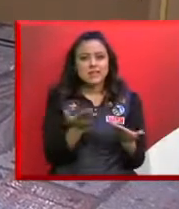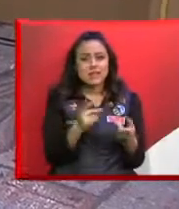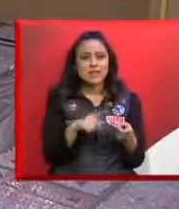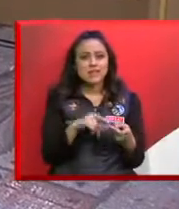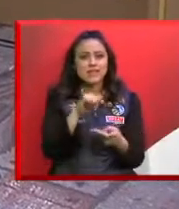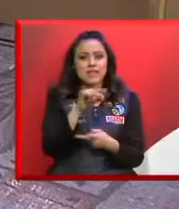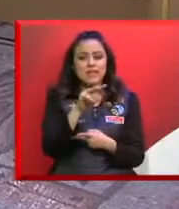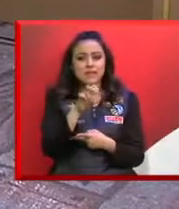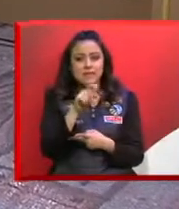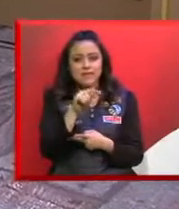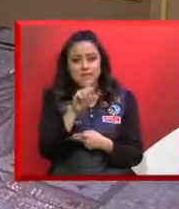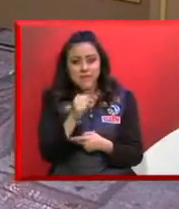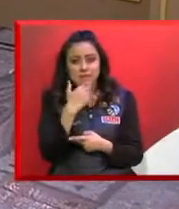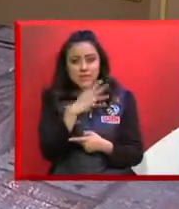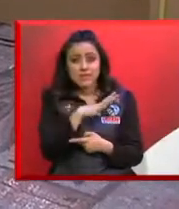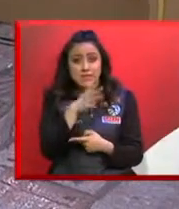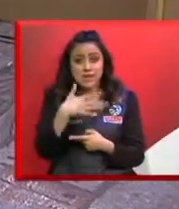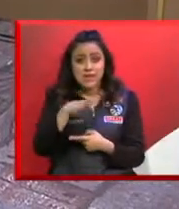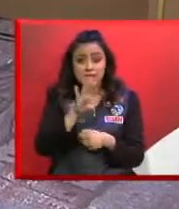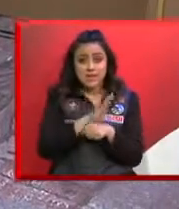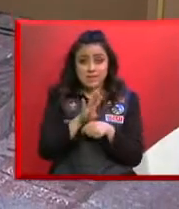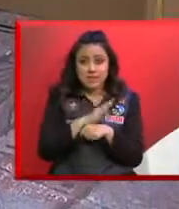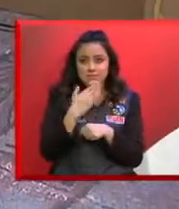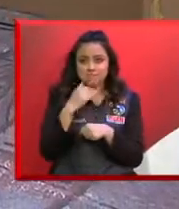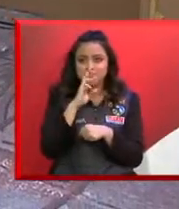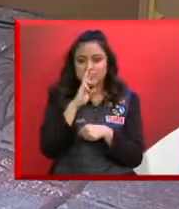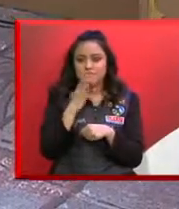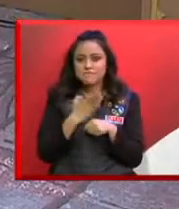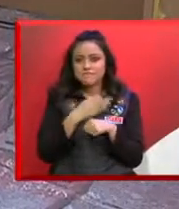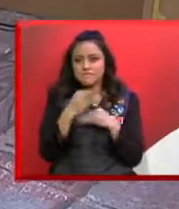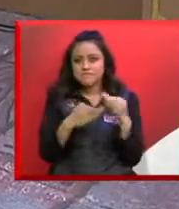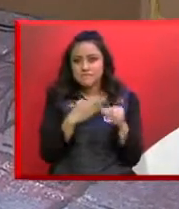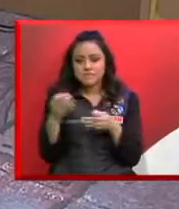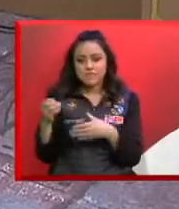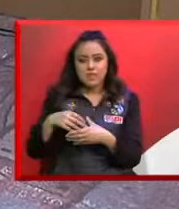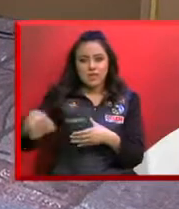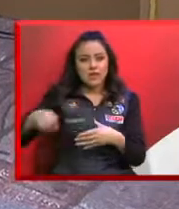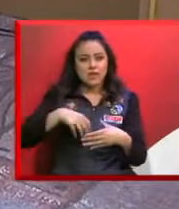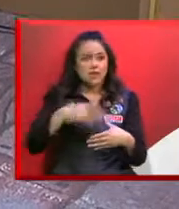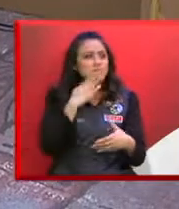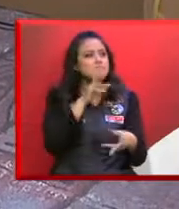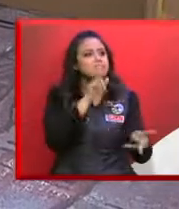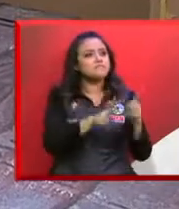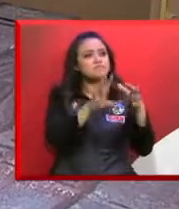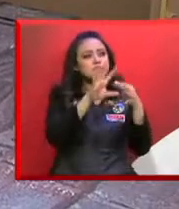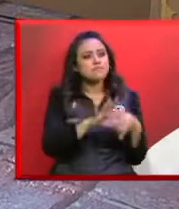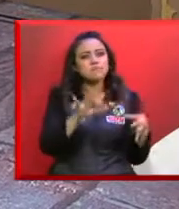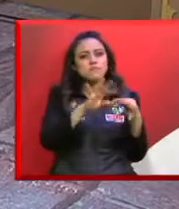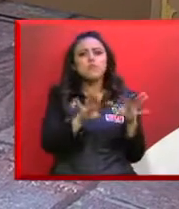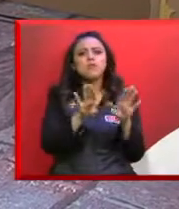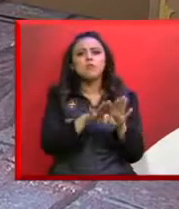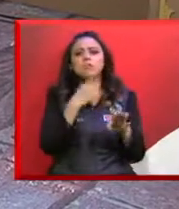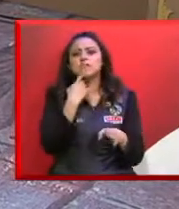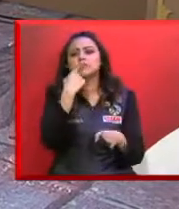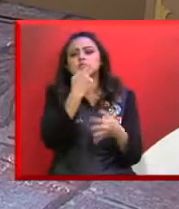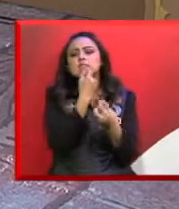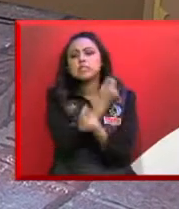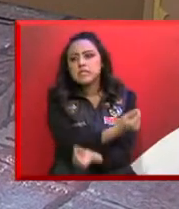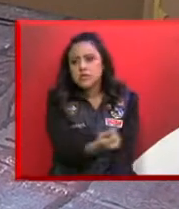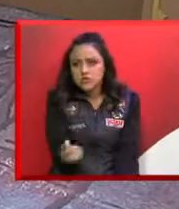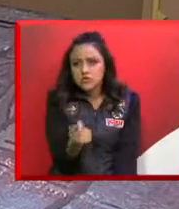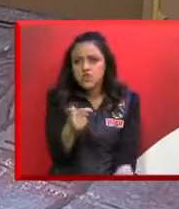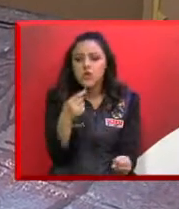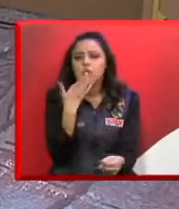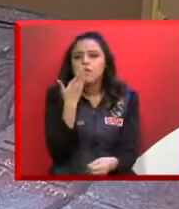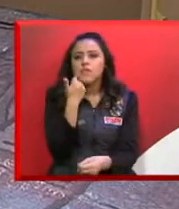Esparza, gerente de Bienestar, que se encargó de hacer toda esta colecta, ¿verdad? Platícanos, Ivette, ¿qué mensaje le darías a los niños que van a recibir